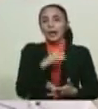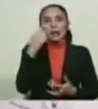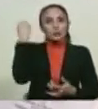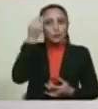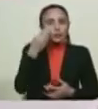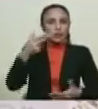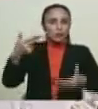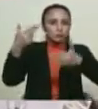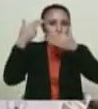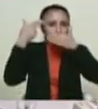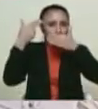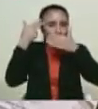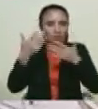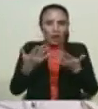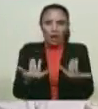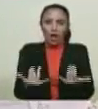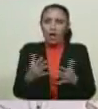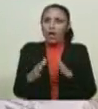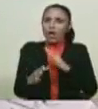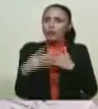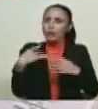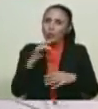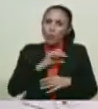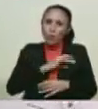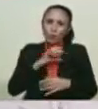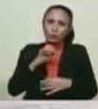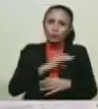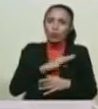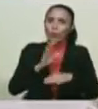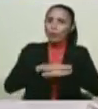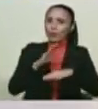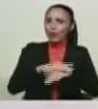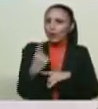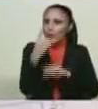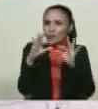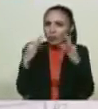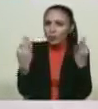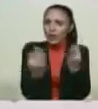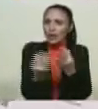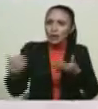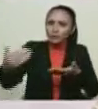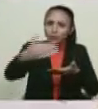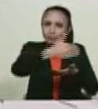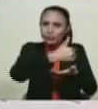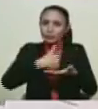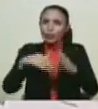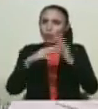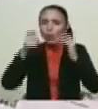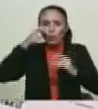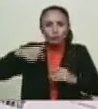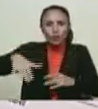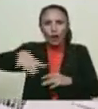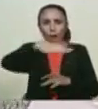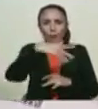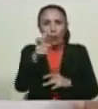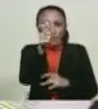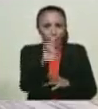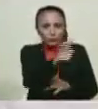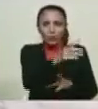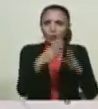aún nos duele porque somos una sola familia a nivel nacional, donde solo